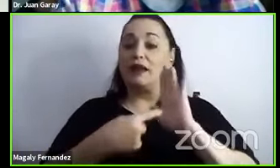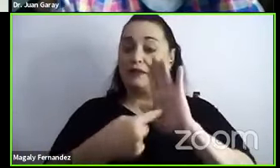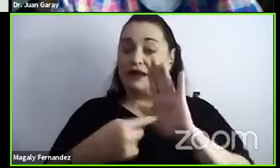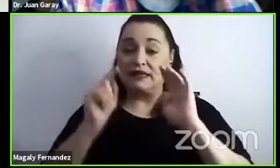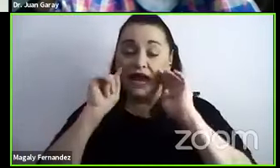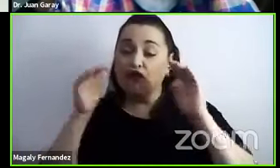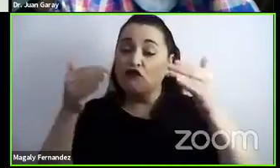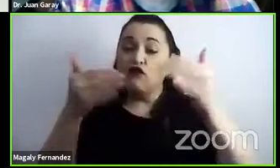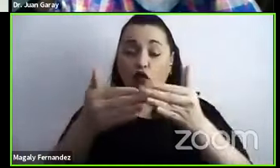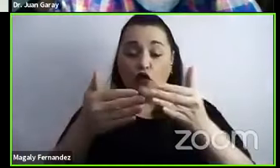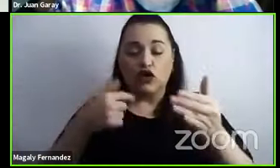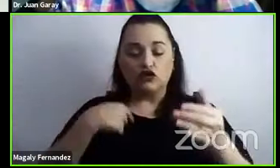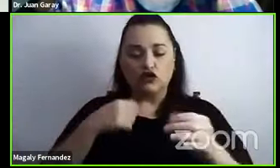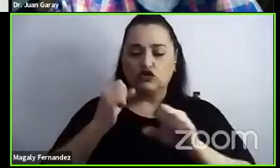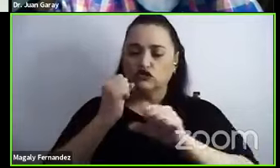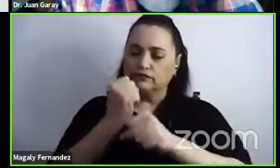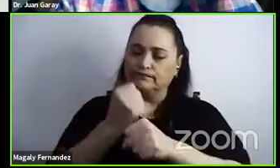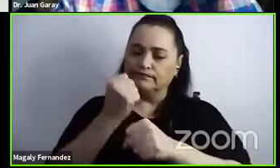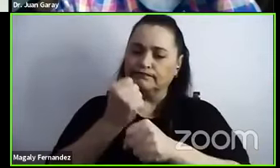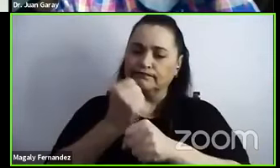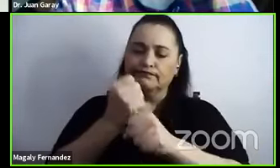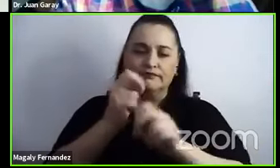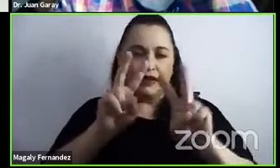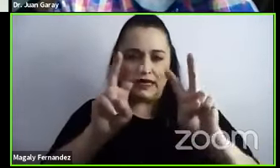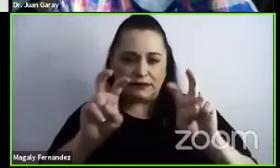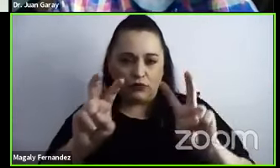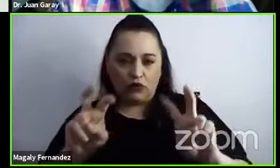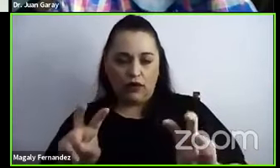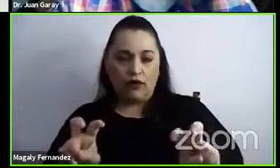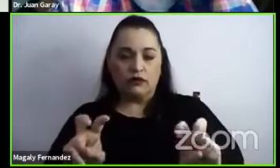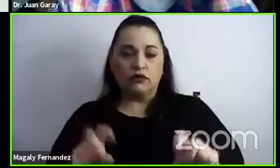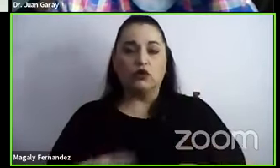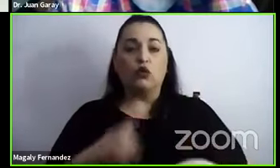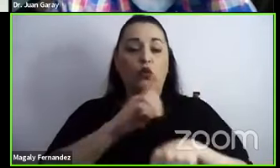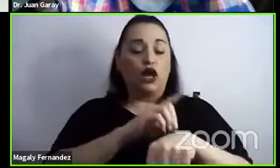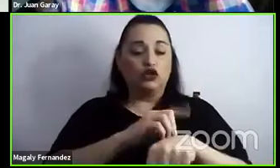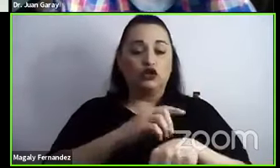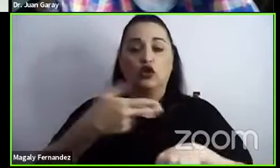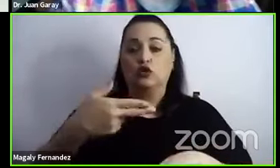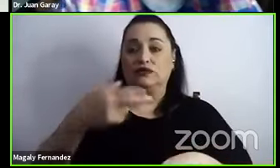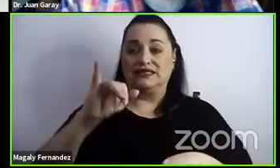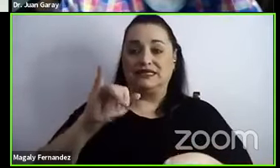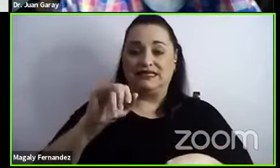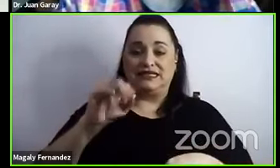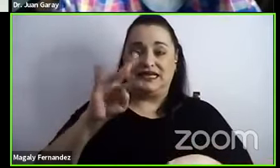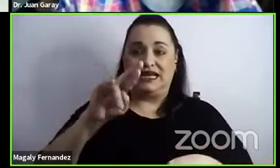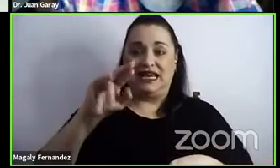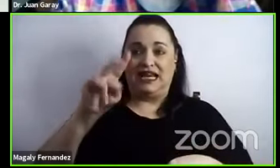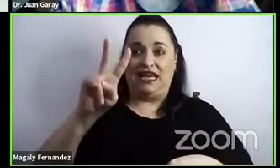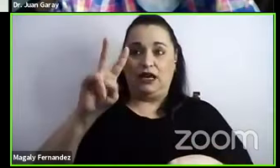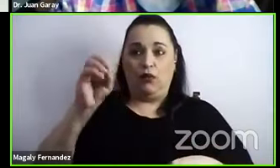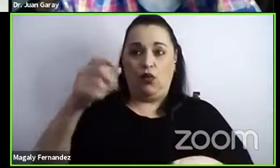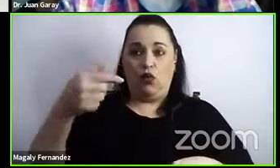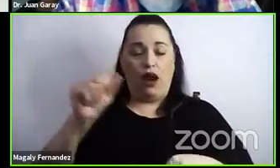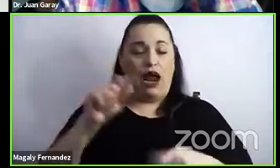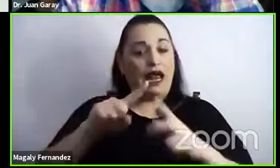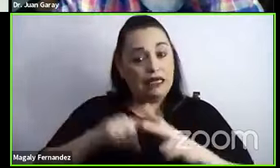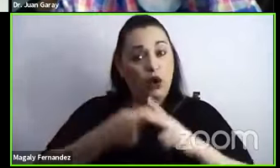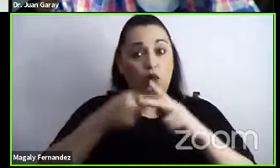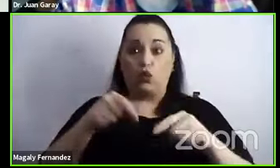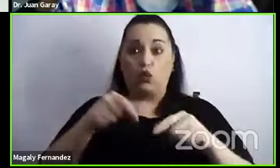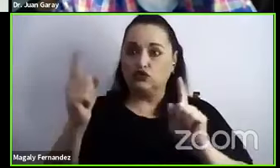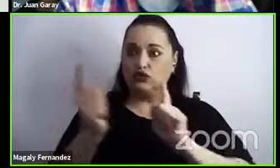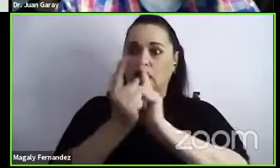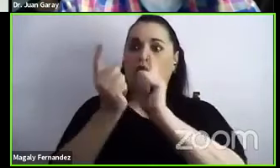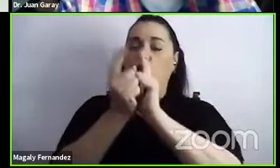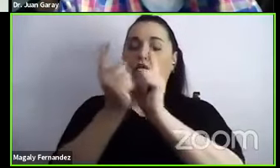enfoque que hemos ido explorando. El doctor Chiriboga, que inauguró estos encuentros, estas